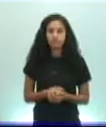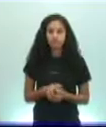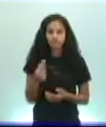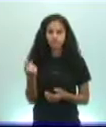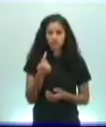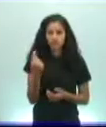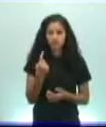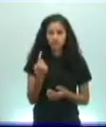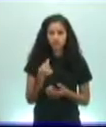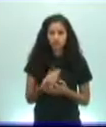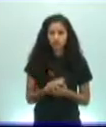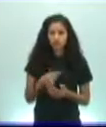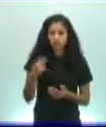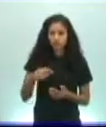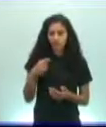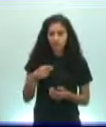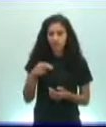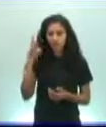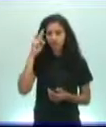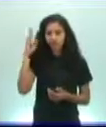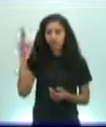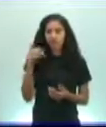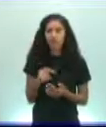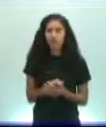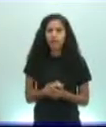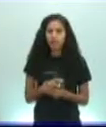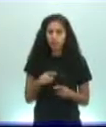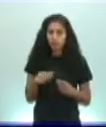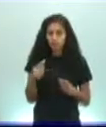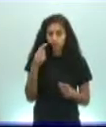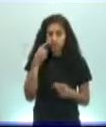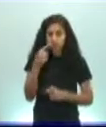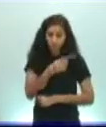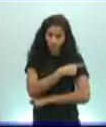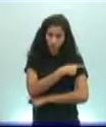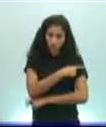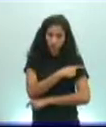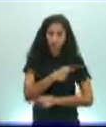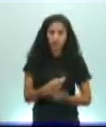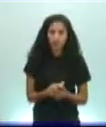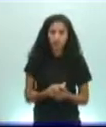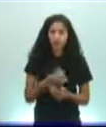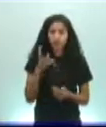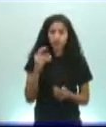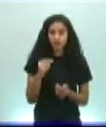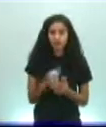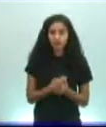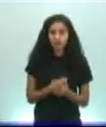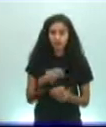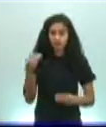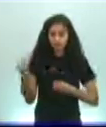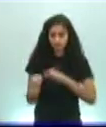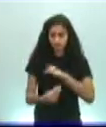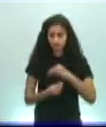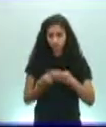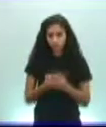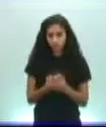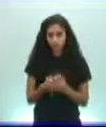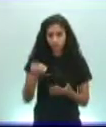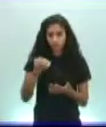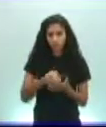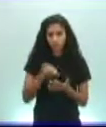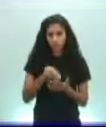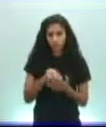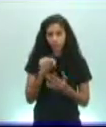Primero, debes recordar, porque lo viste en primaria, que la operación inversa de elevar